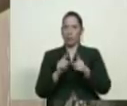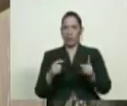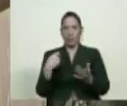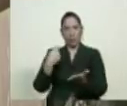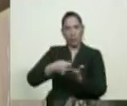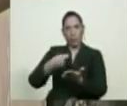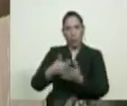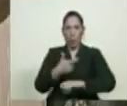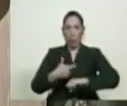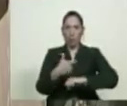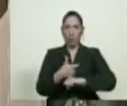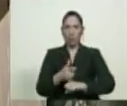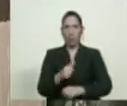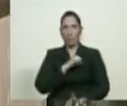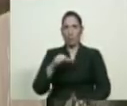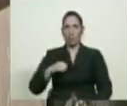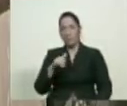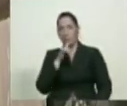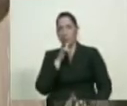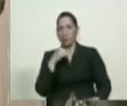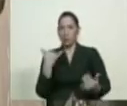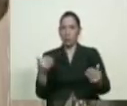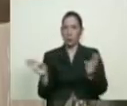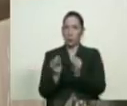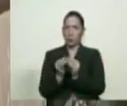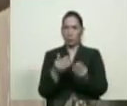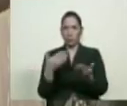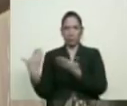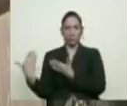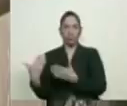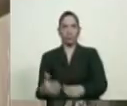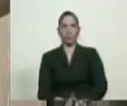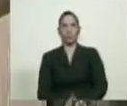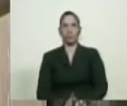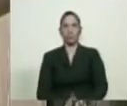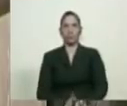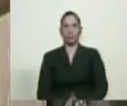salarial del sector privado. Es la información que podemos aportar y con ella retornamos a los estudios. Adelante.